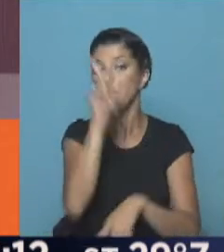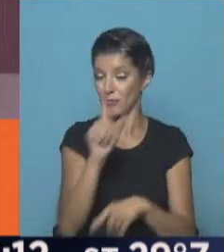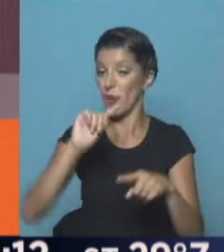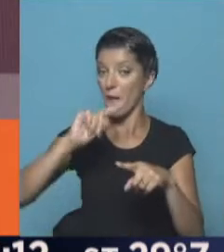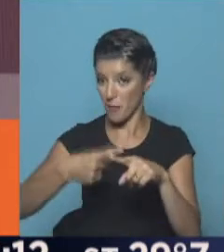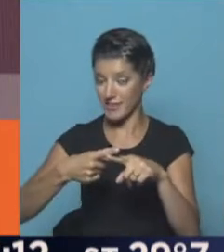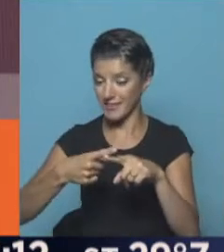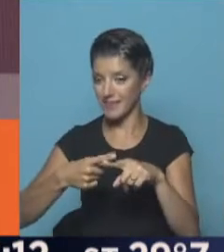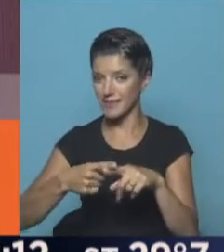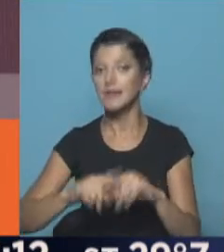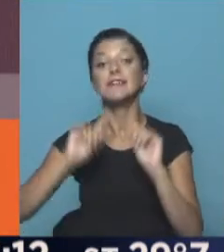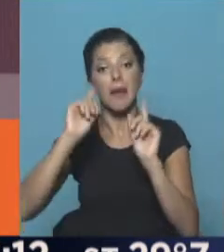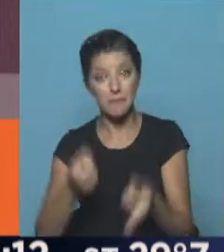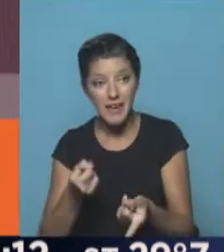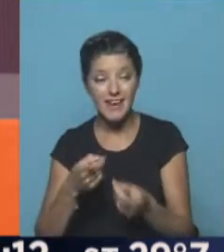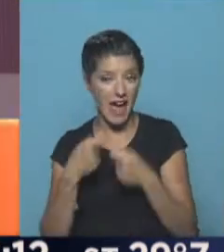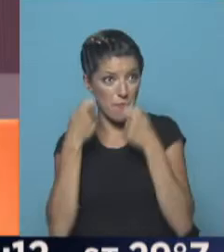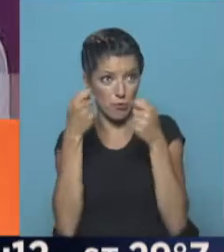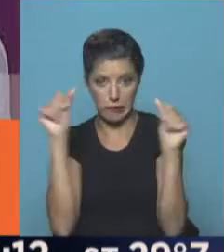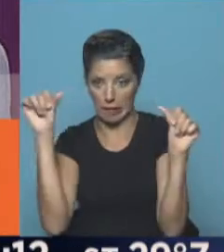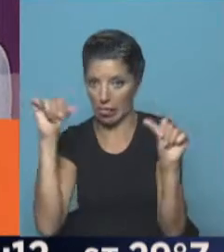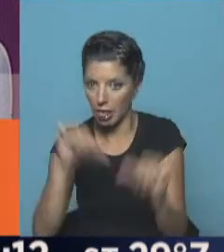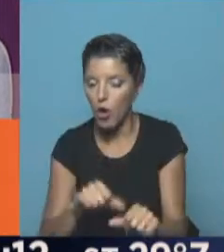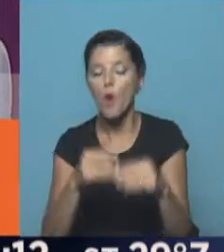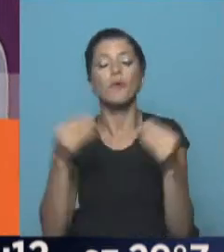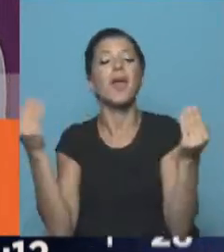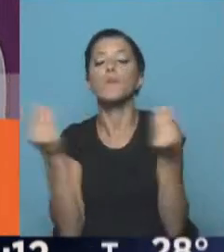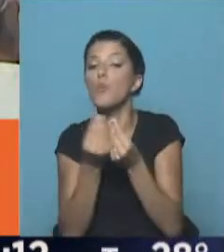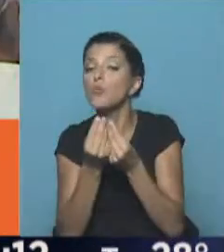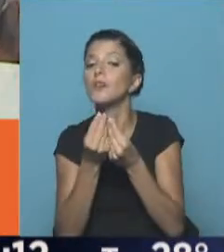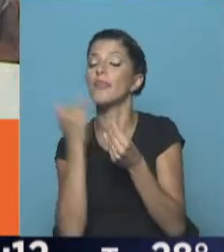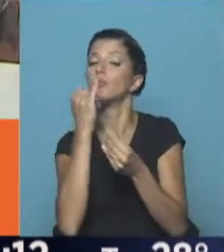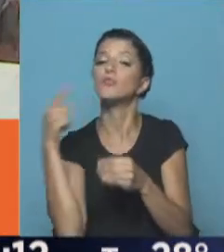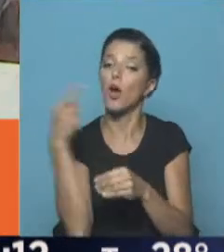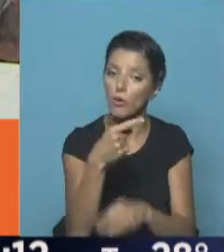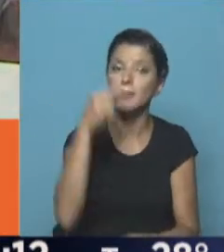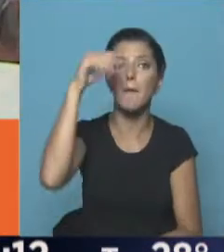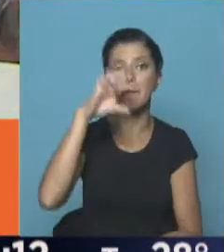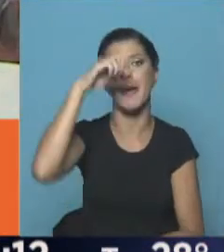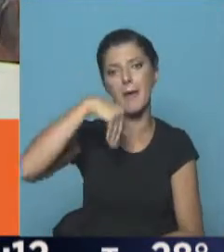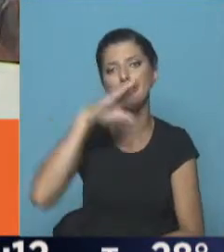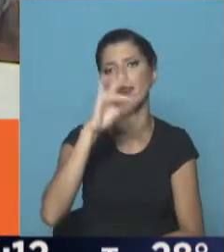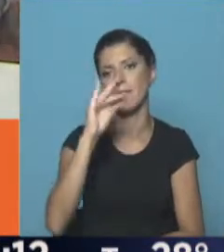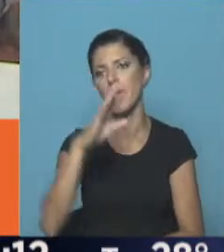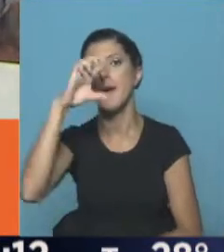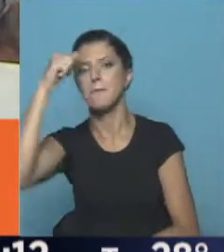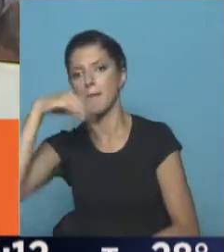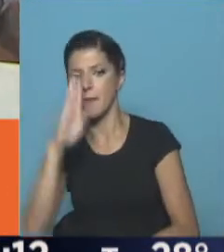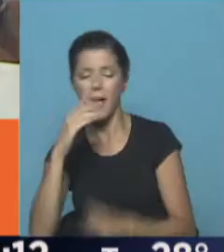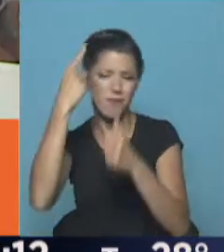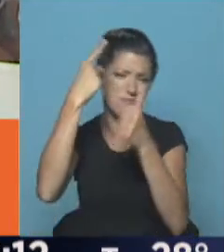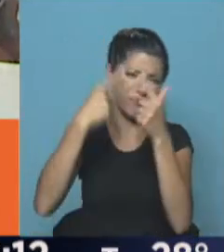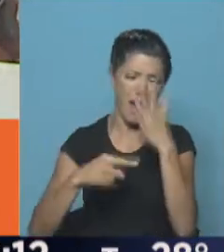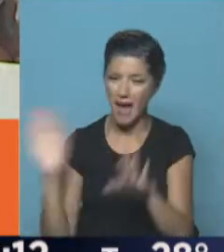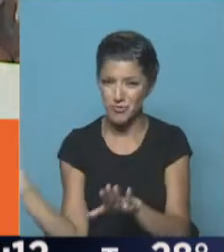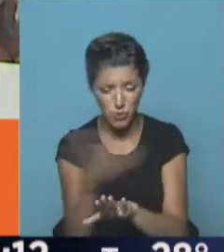digamos deslegitimados en general digamos porque hay acusaciones cuando la gente del pt del psdb del psdb llama la pregunta que uno les